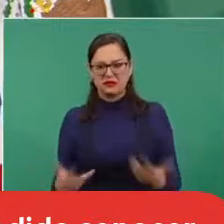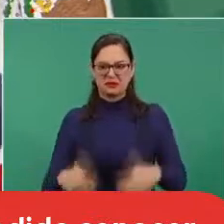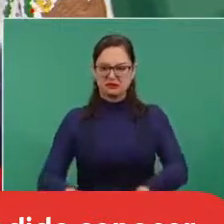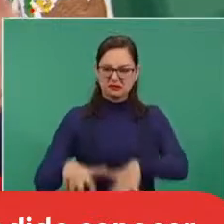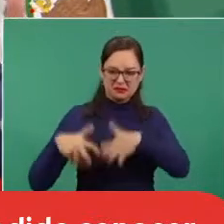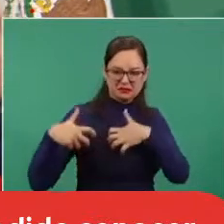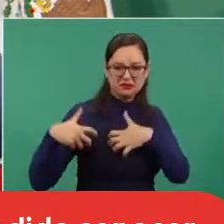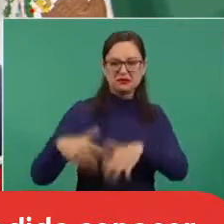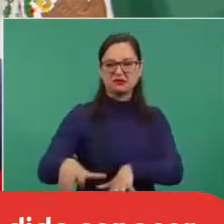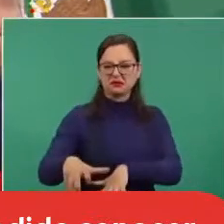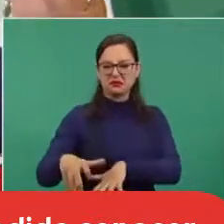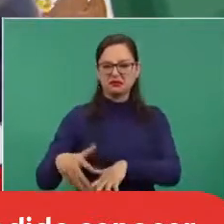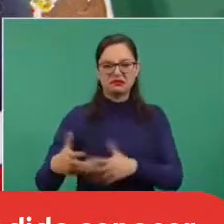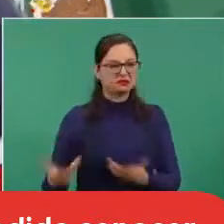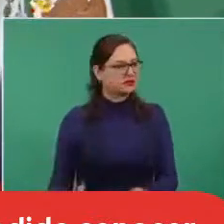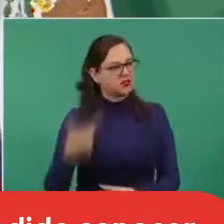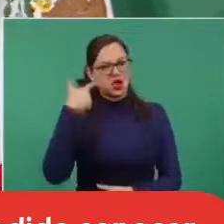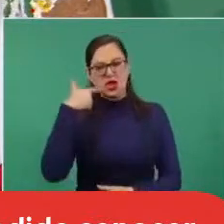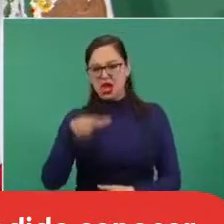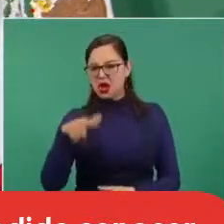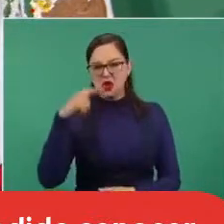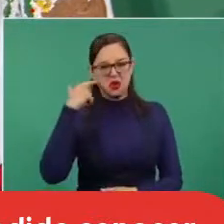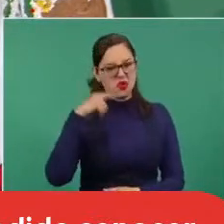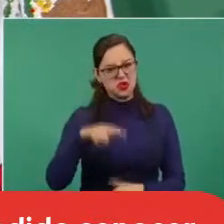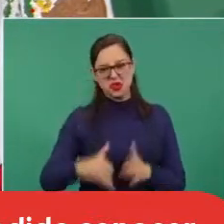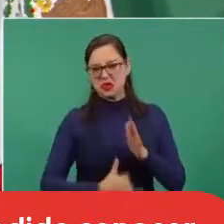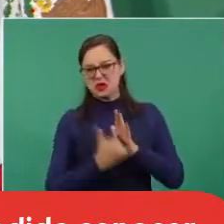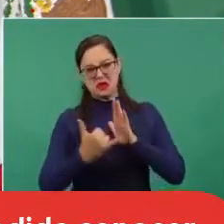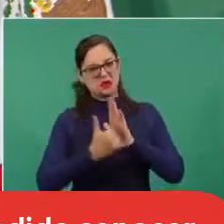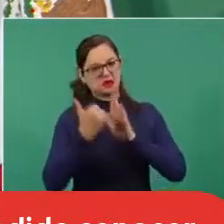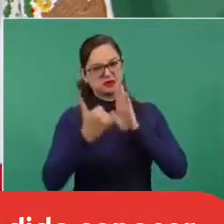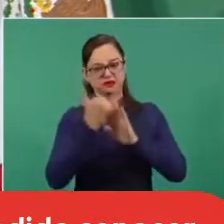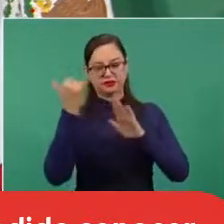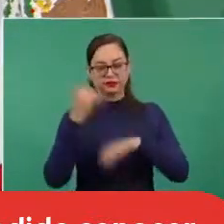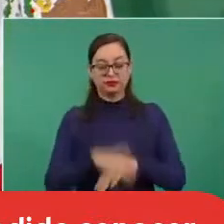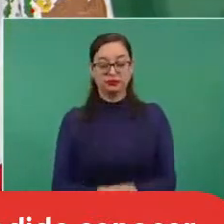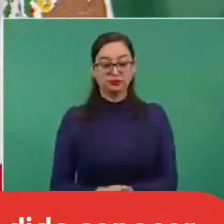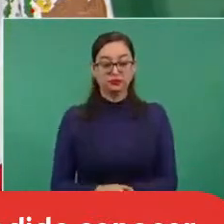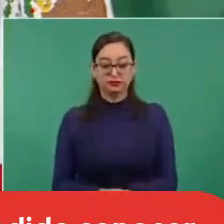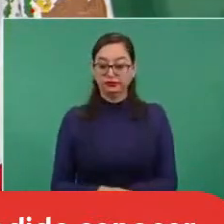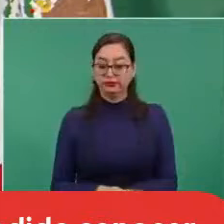Manifestaciones, no querían. Y luego ya